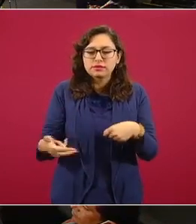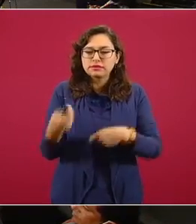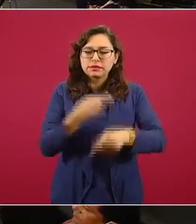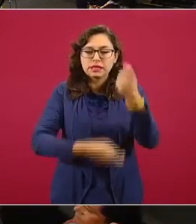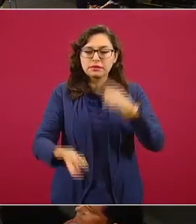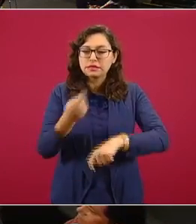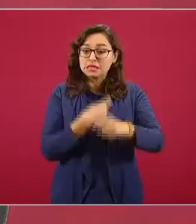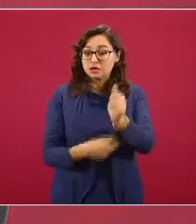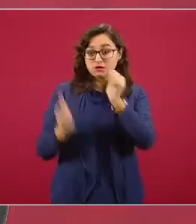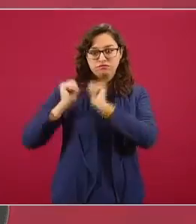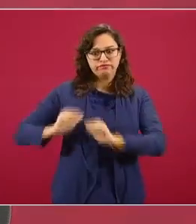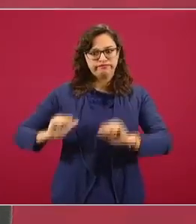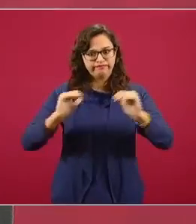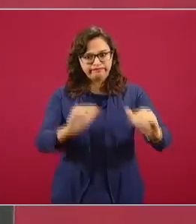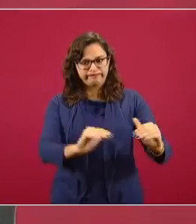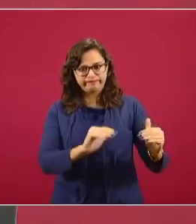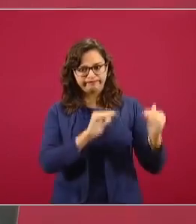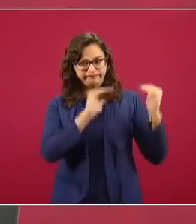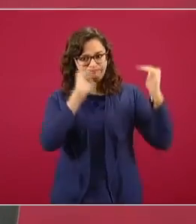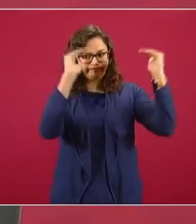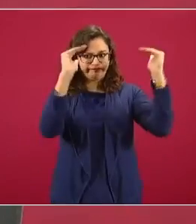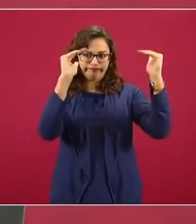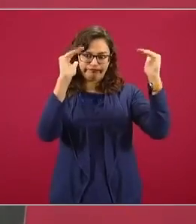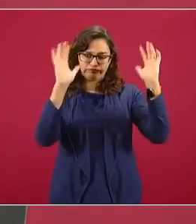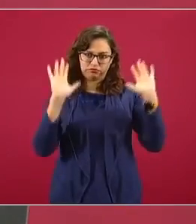mero arriba. Sí,